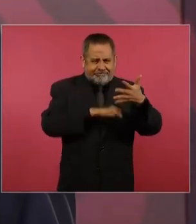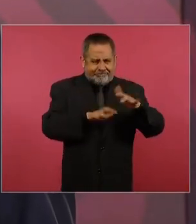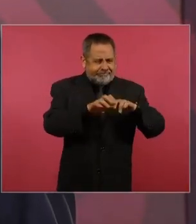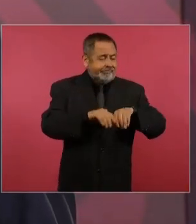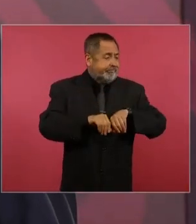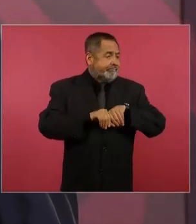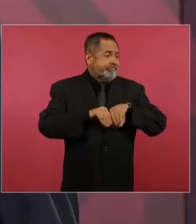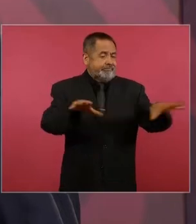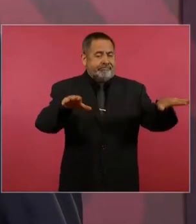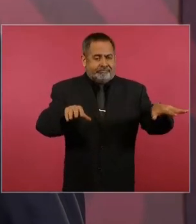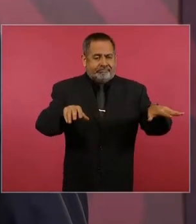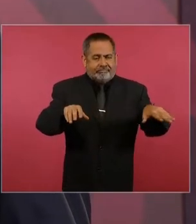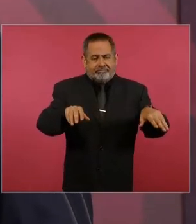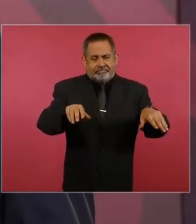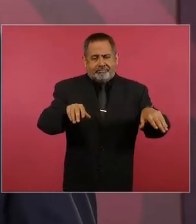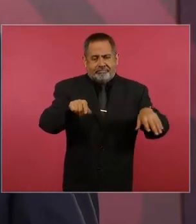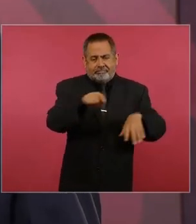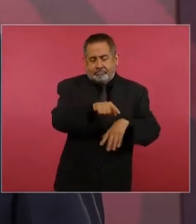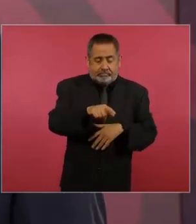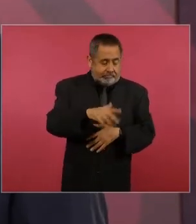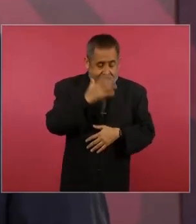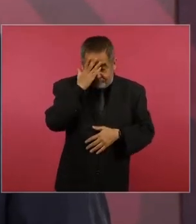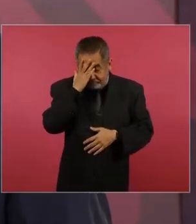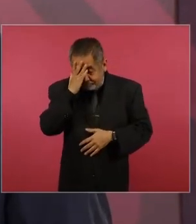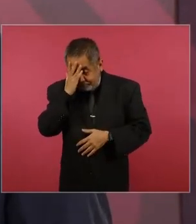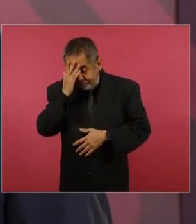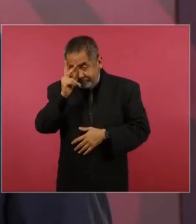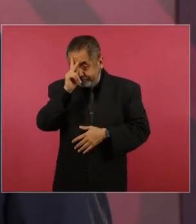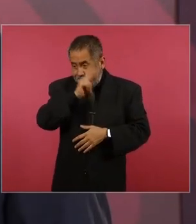New York Times, qué barbaridad.